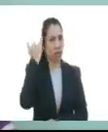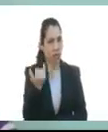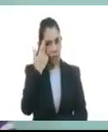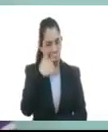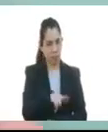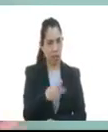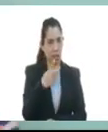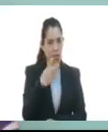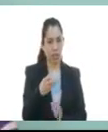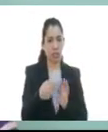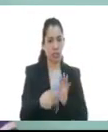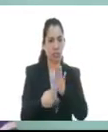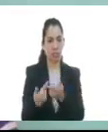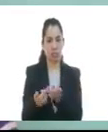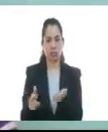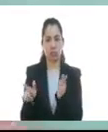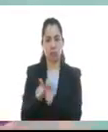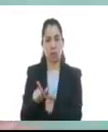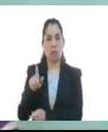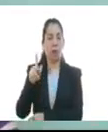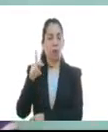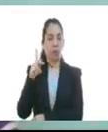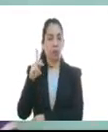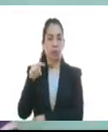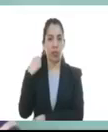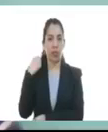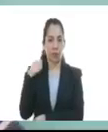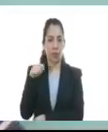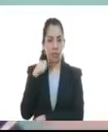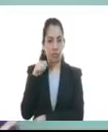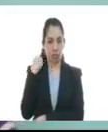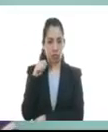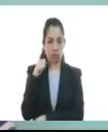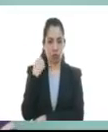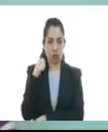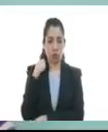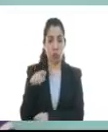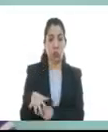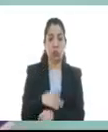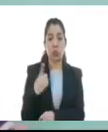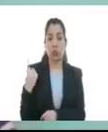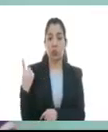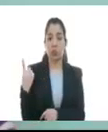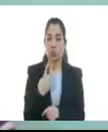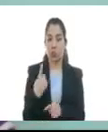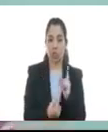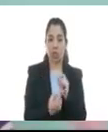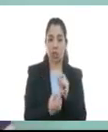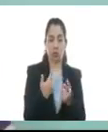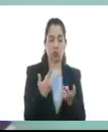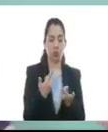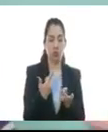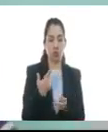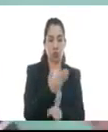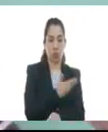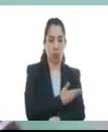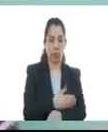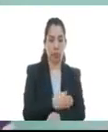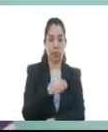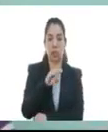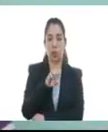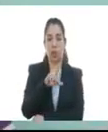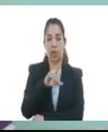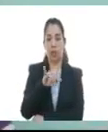Tabasco. Esto tiene como antecedente que nuestros compañeros del Imparcial habían hecho un trabajo muy amplio también sobre las